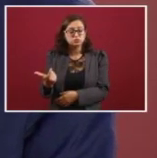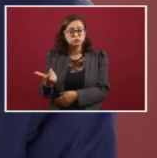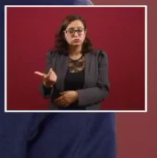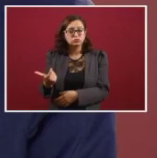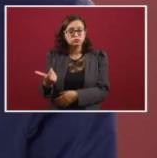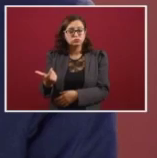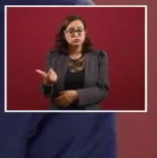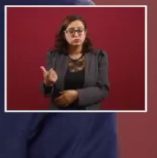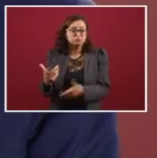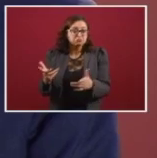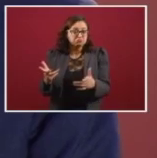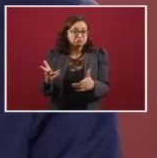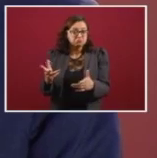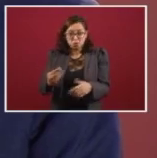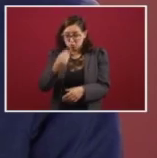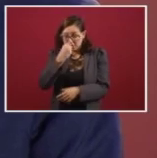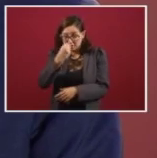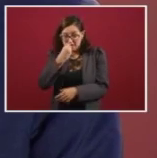Son sus alimentos.